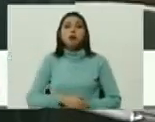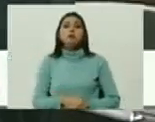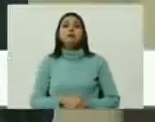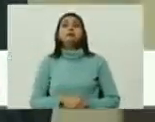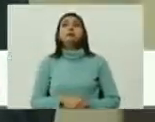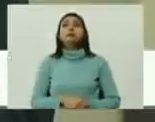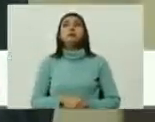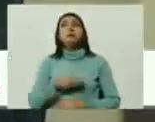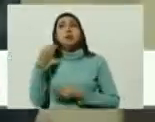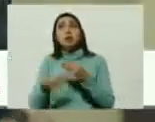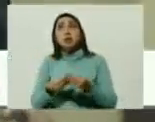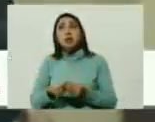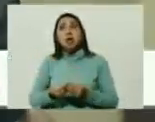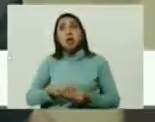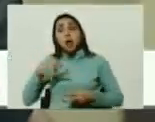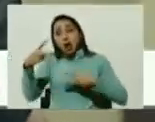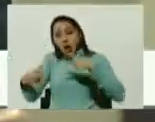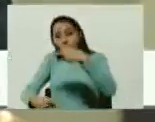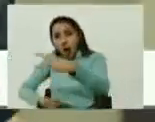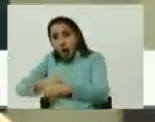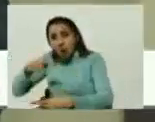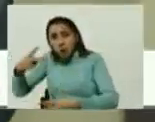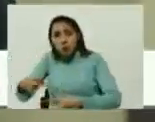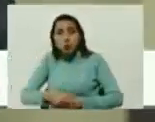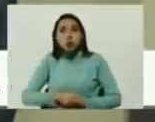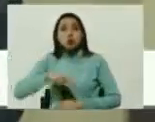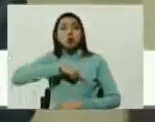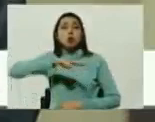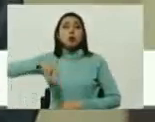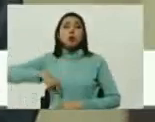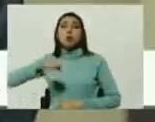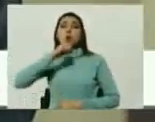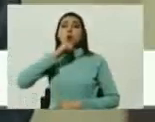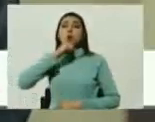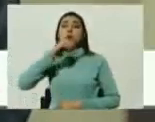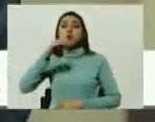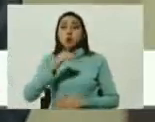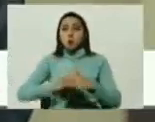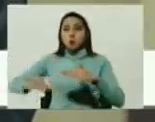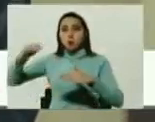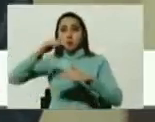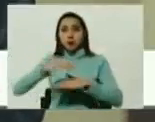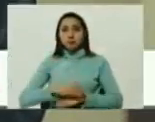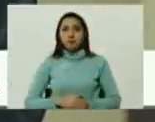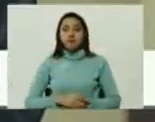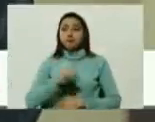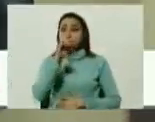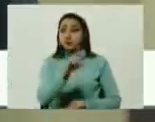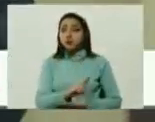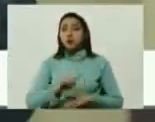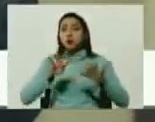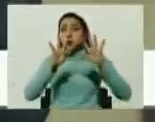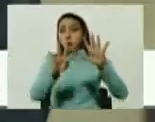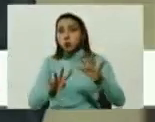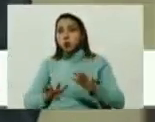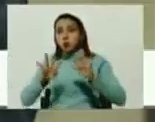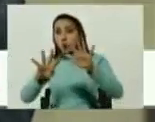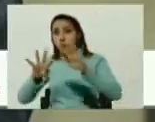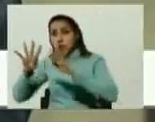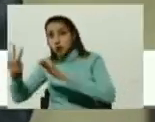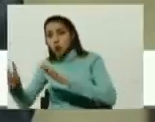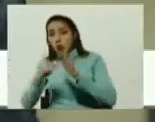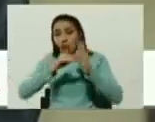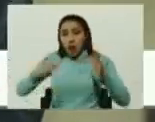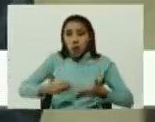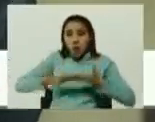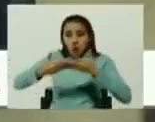ese proceso de reivindicación de nuestras adultas y adultos mayores se dio en el año 1999 con la